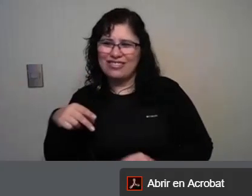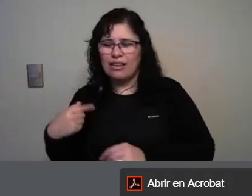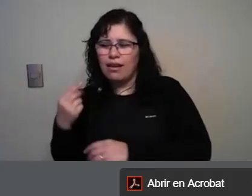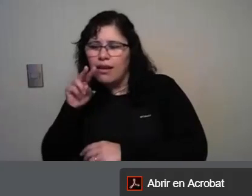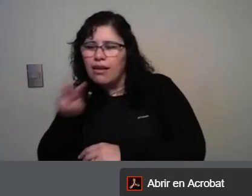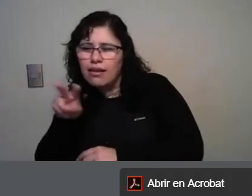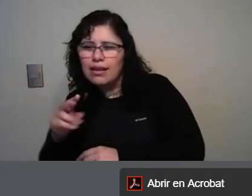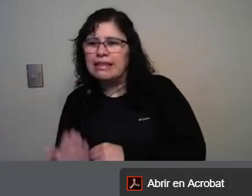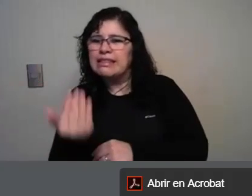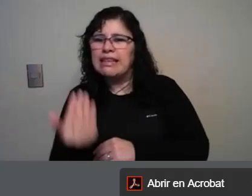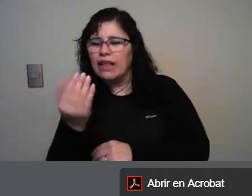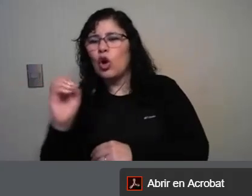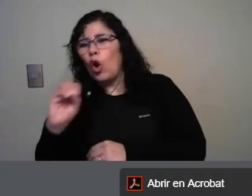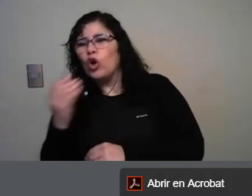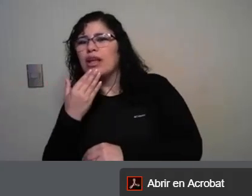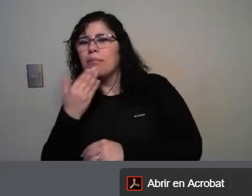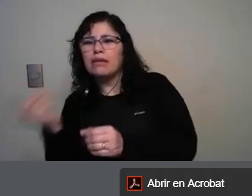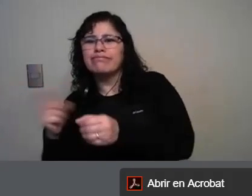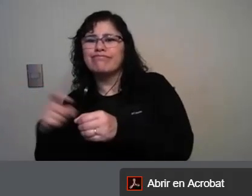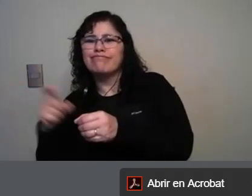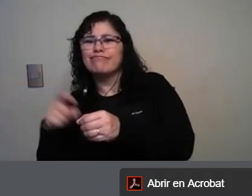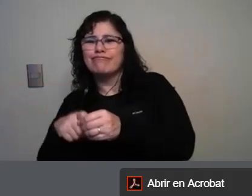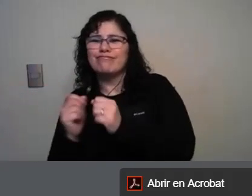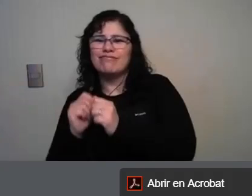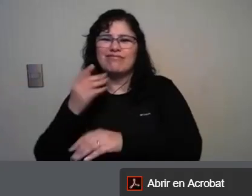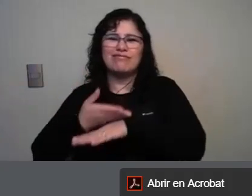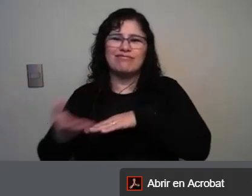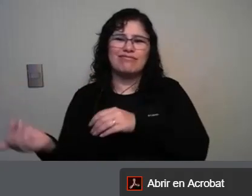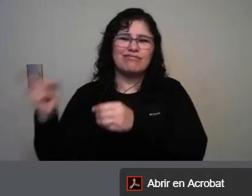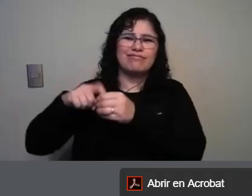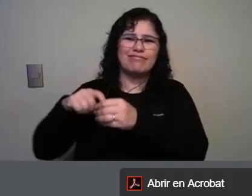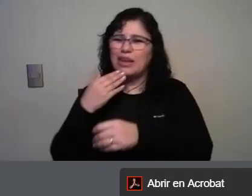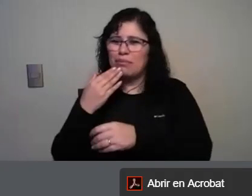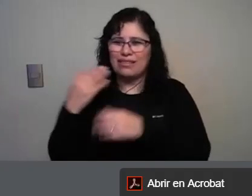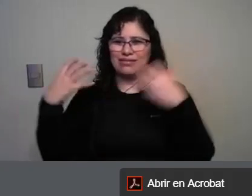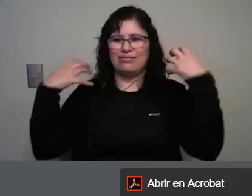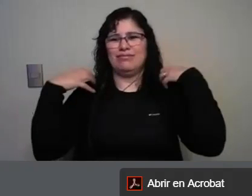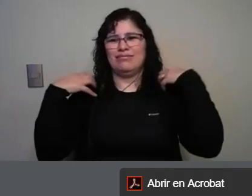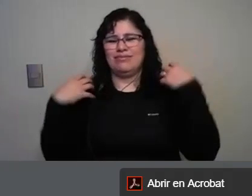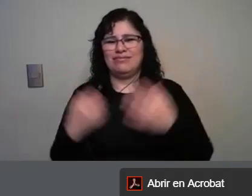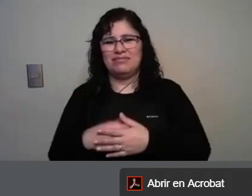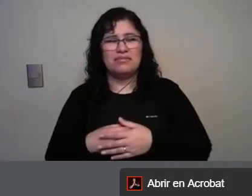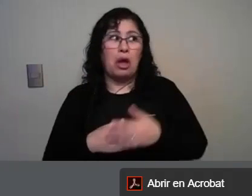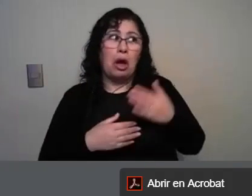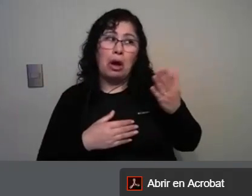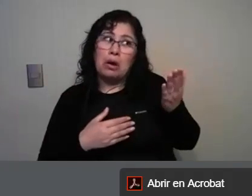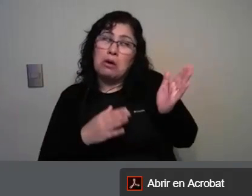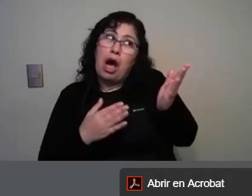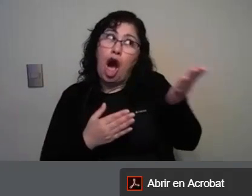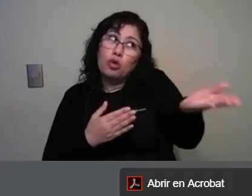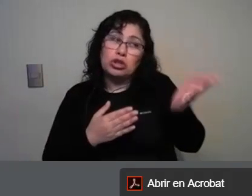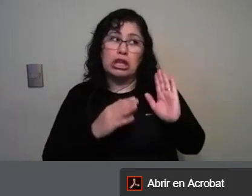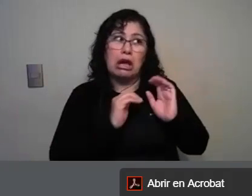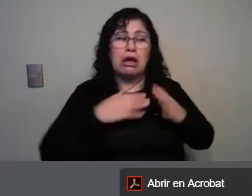chat. Ya. sí, para aceptar a los compañeros que llegan más tarde. No sé si usted le acomoda. Ya,